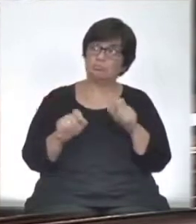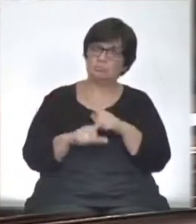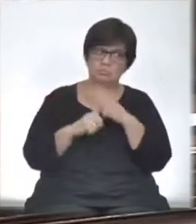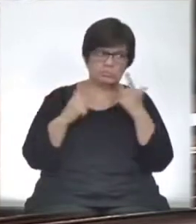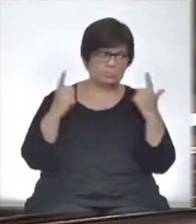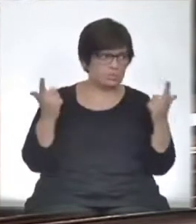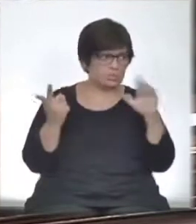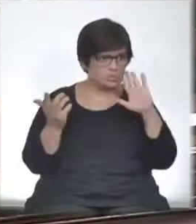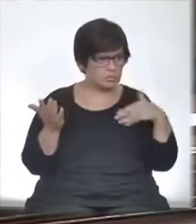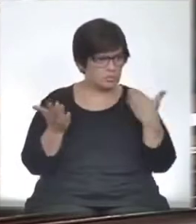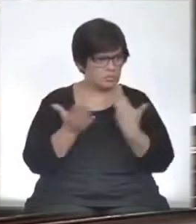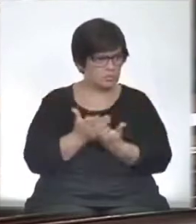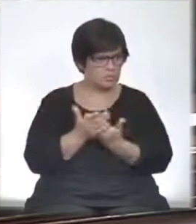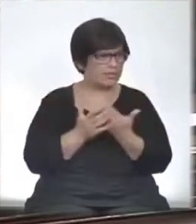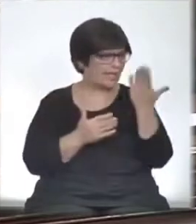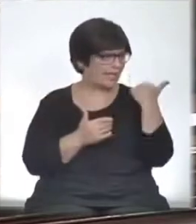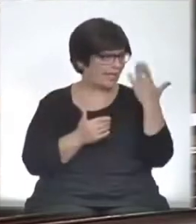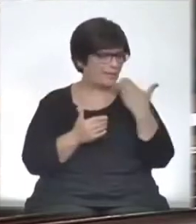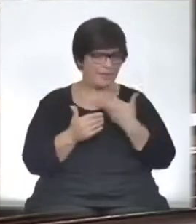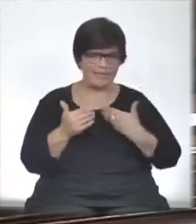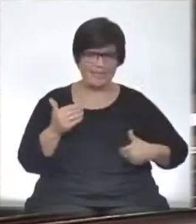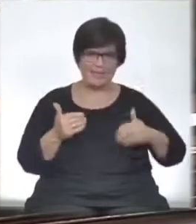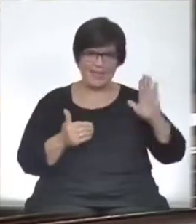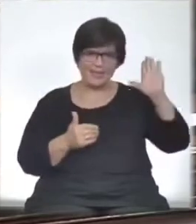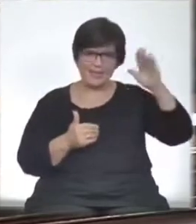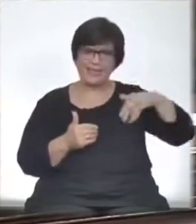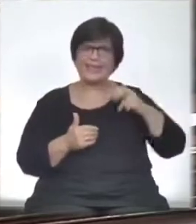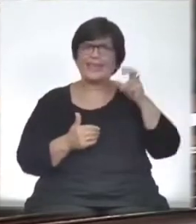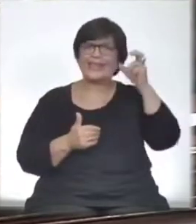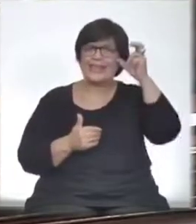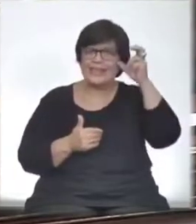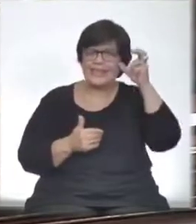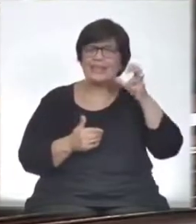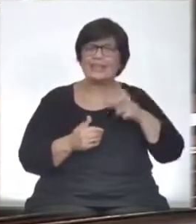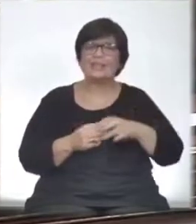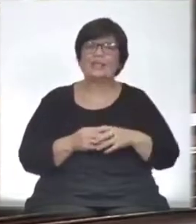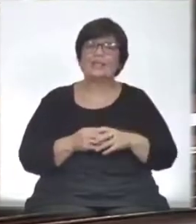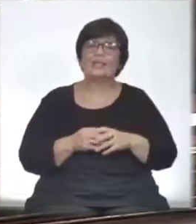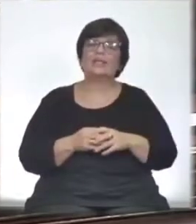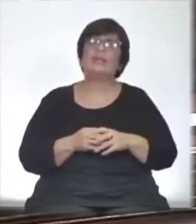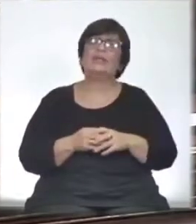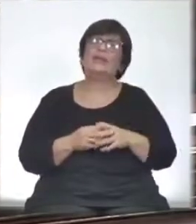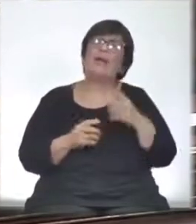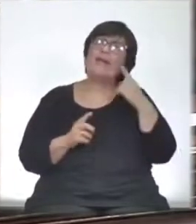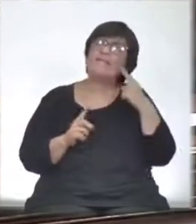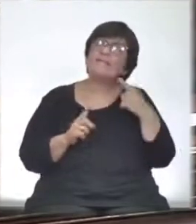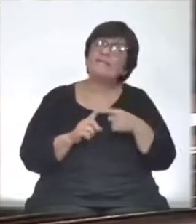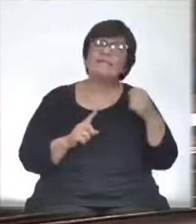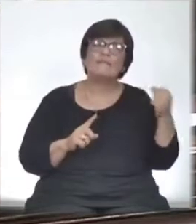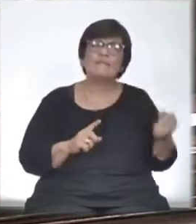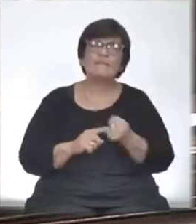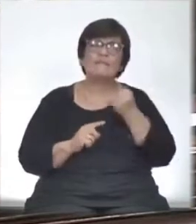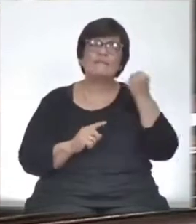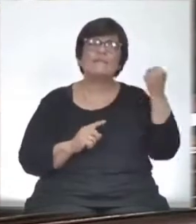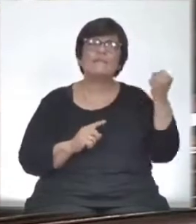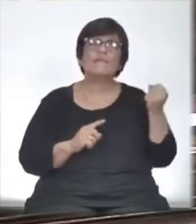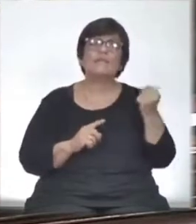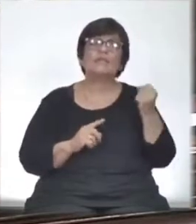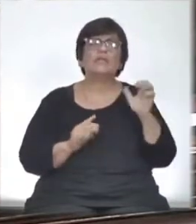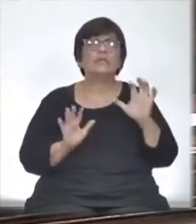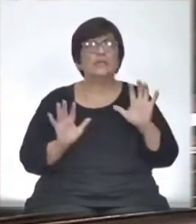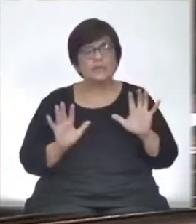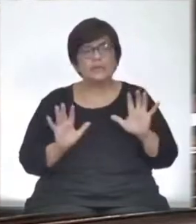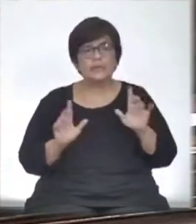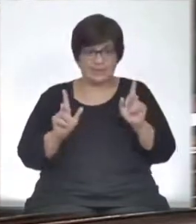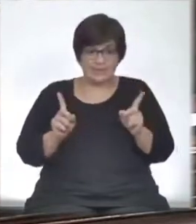por una iniciativa del entonces presidente de la República, Tabaré Vázquez, que pretendió, y de alguna